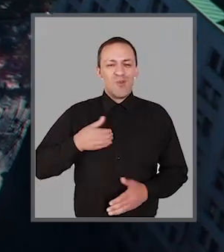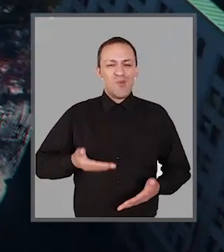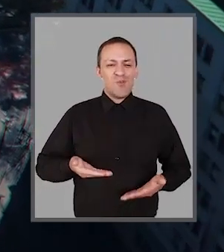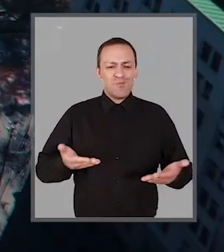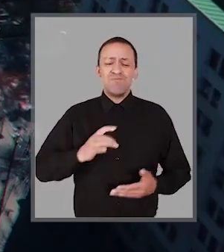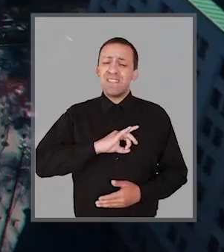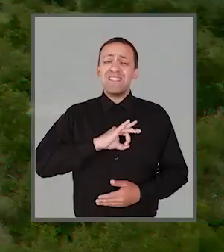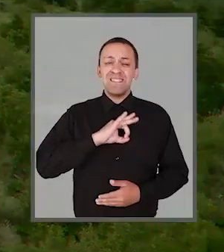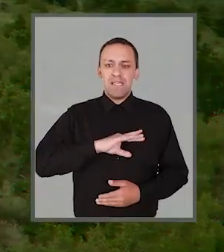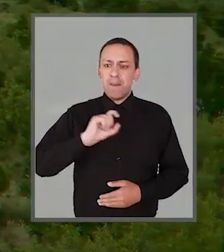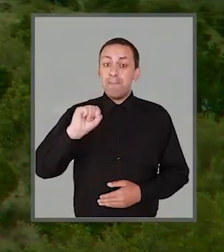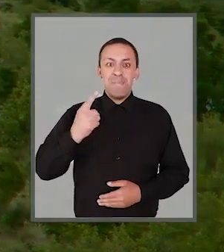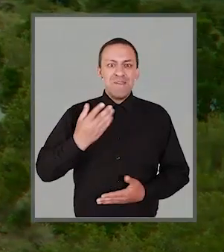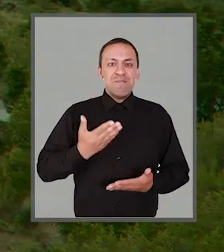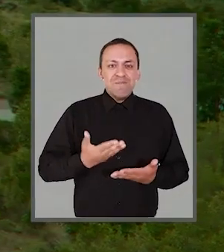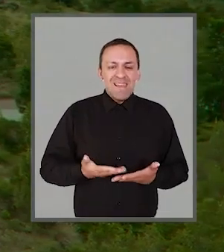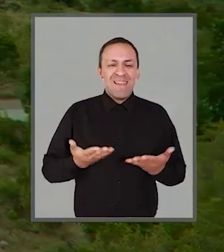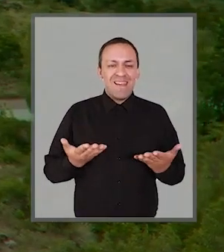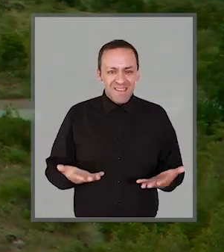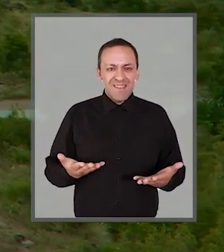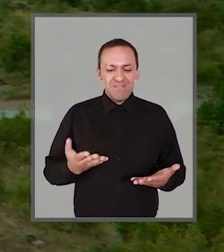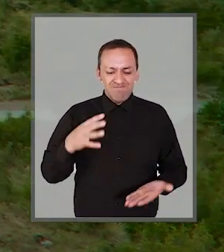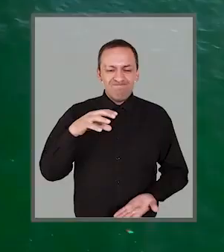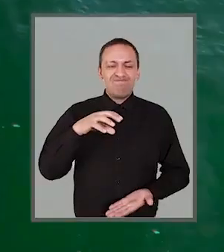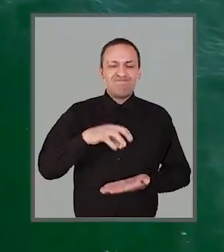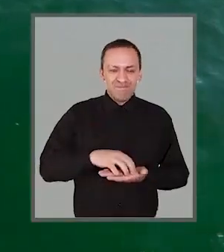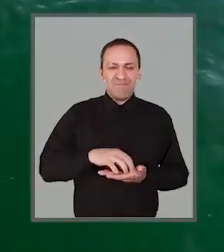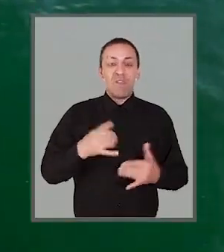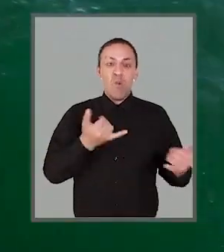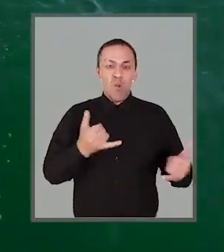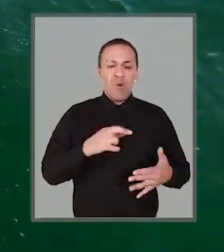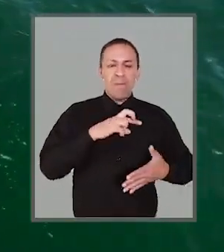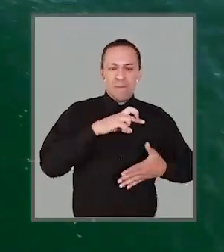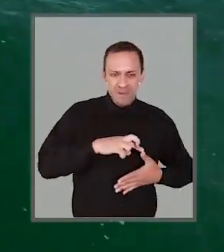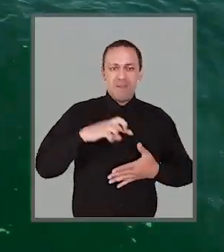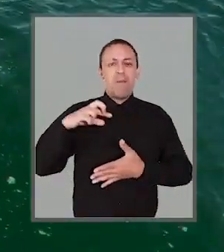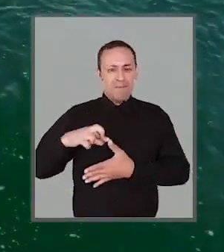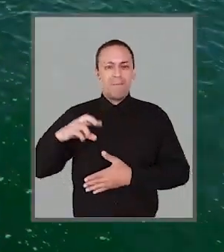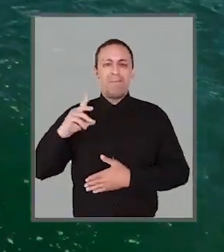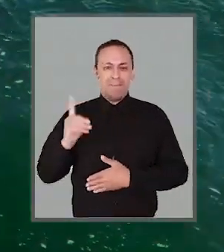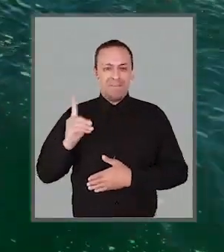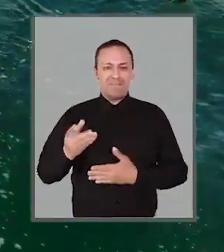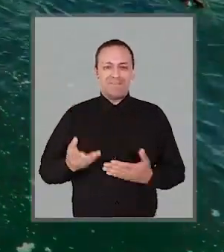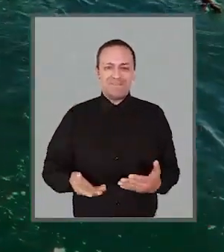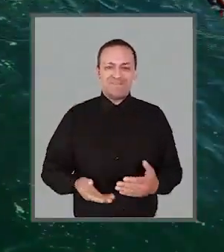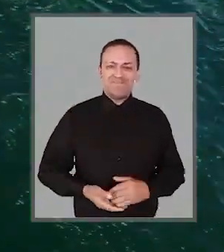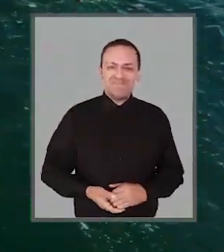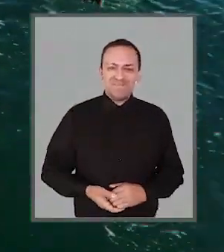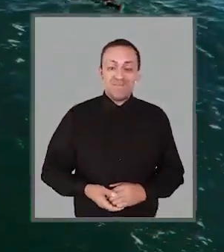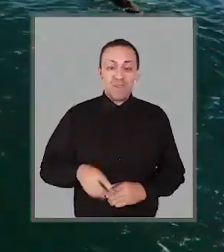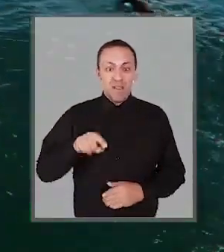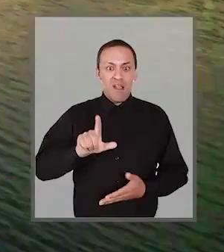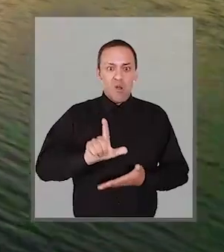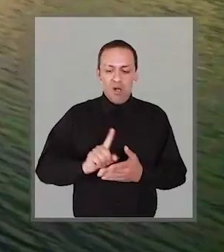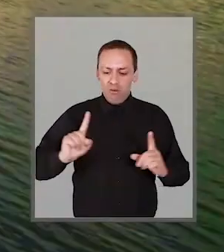Con mucho orgullo, Chile será por primera vez sede de los Juegos Panamericanos y